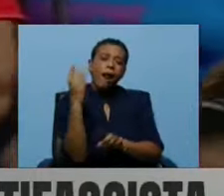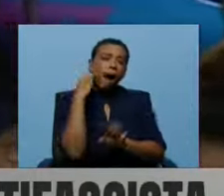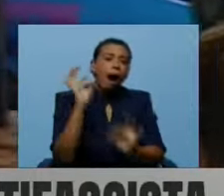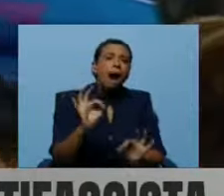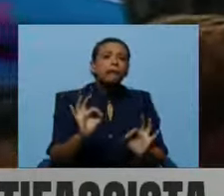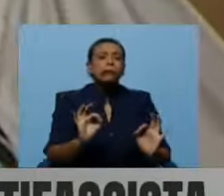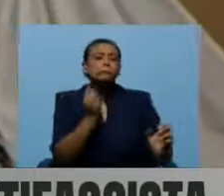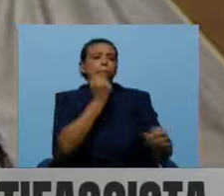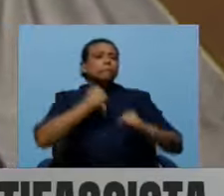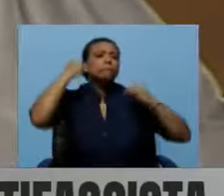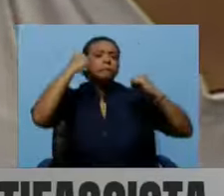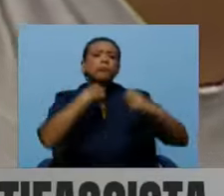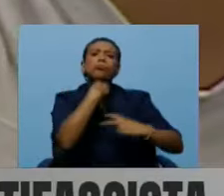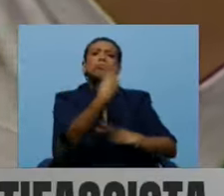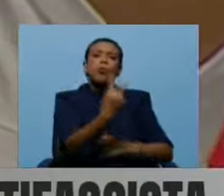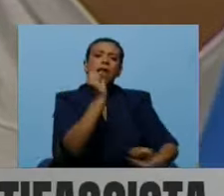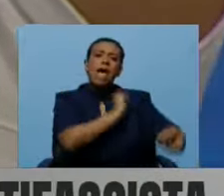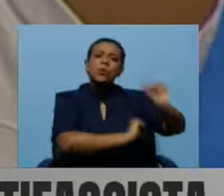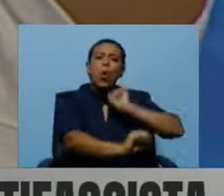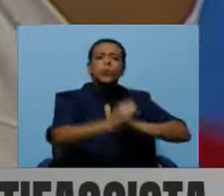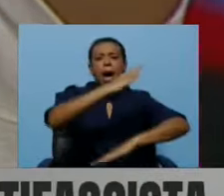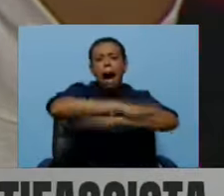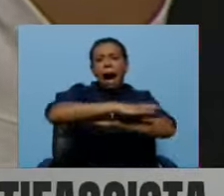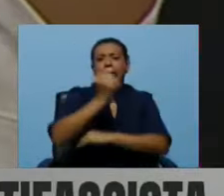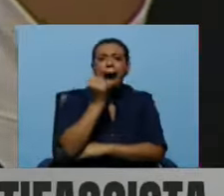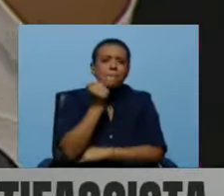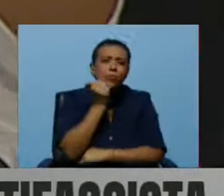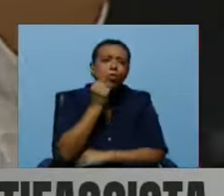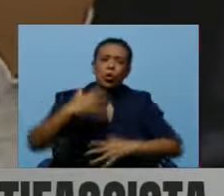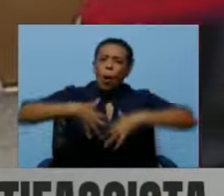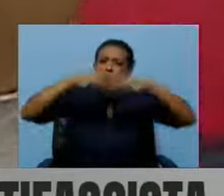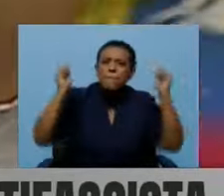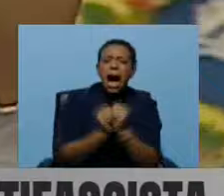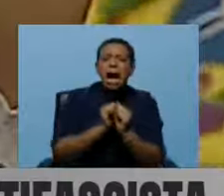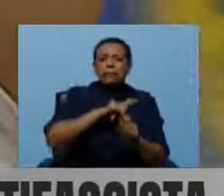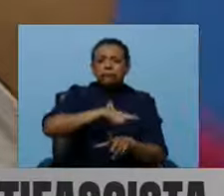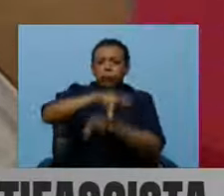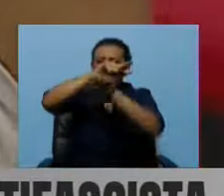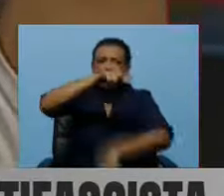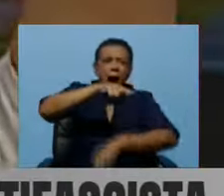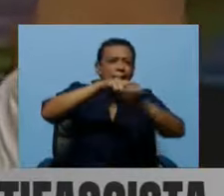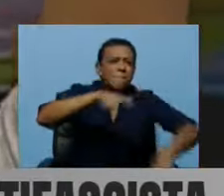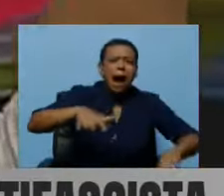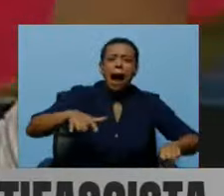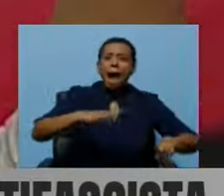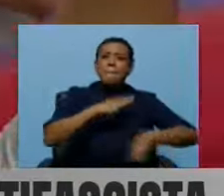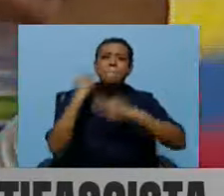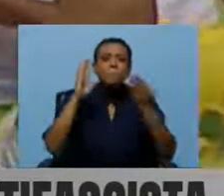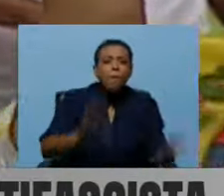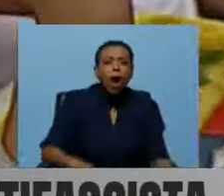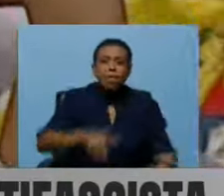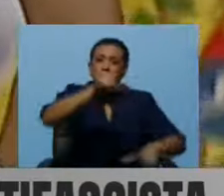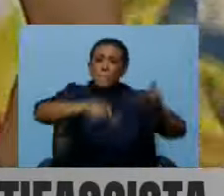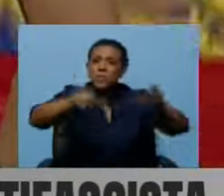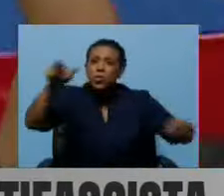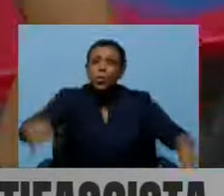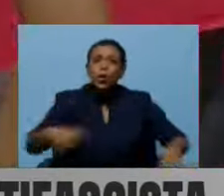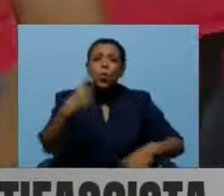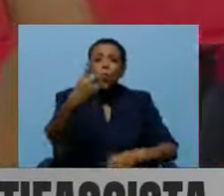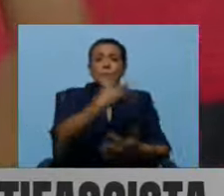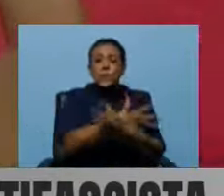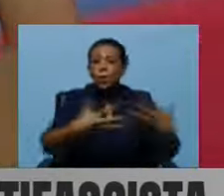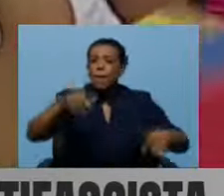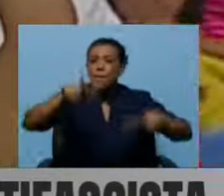para levantar su voz en contra de la guerra, en contra de las bombas que ha cobrado la vida de 1 millar